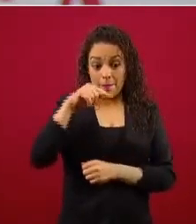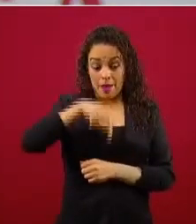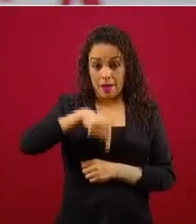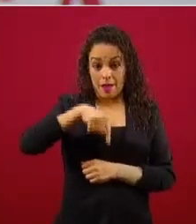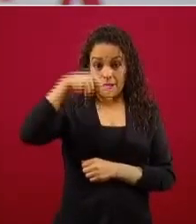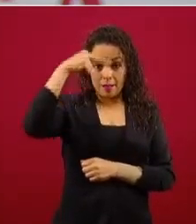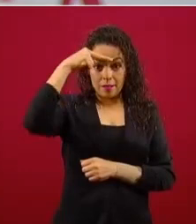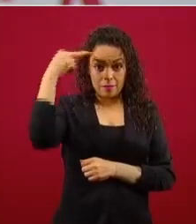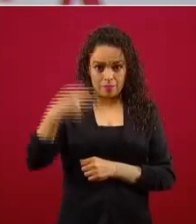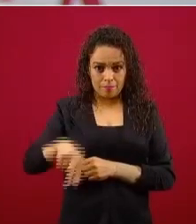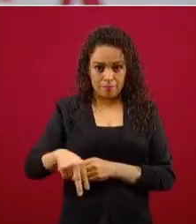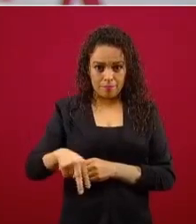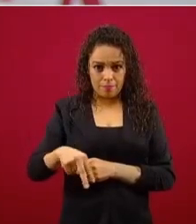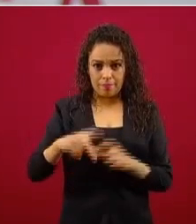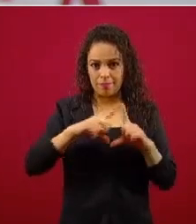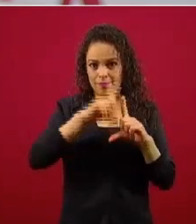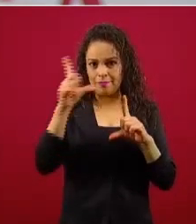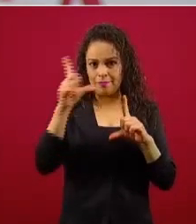hacen montajes,